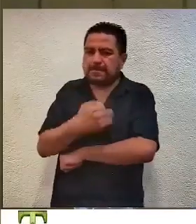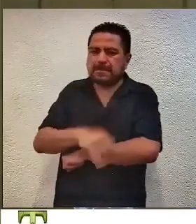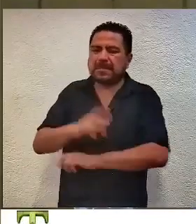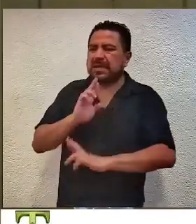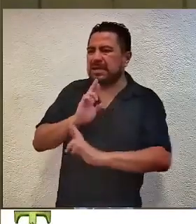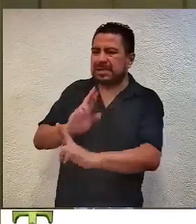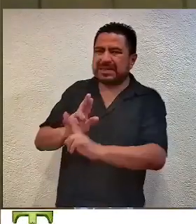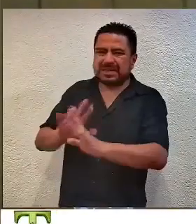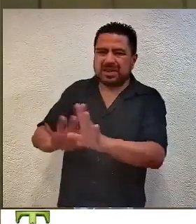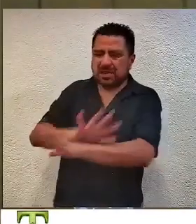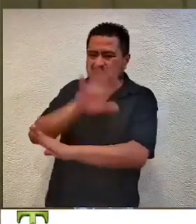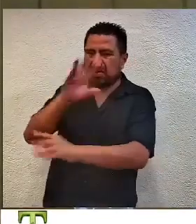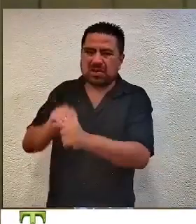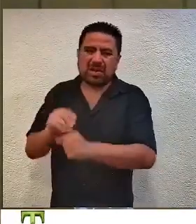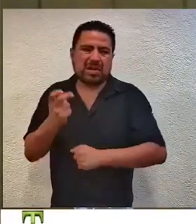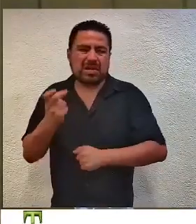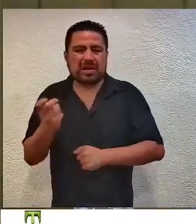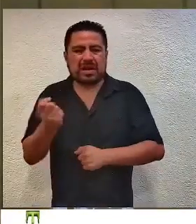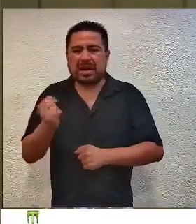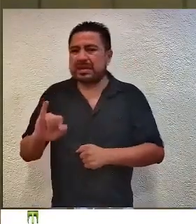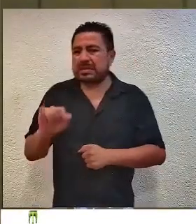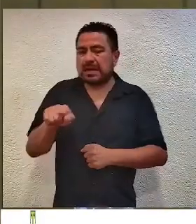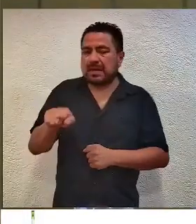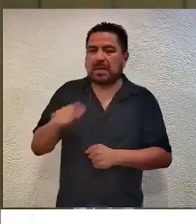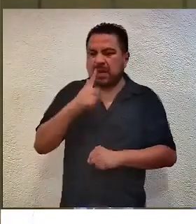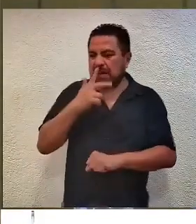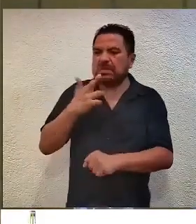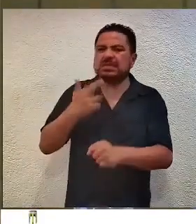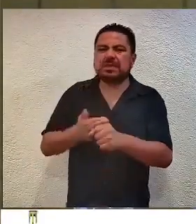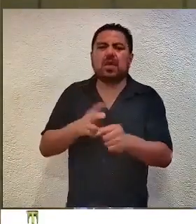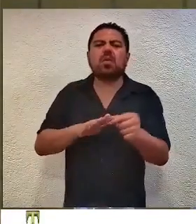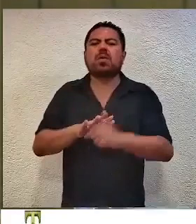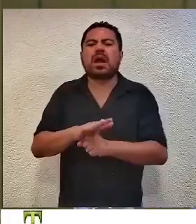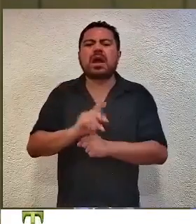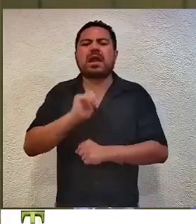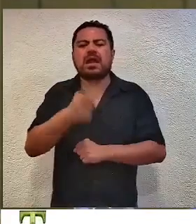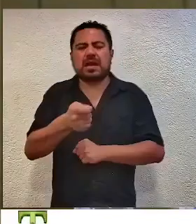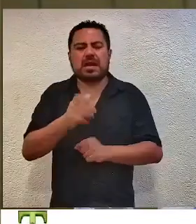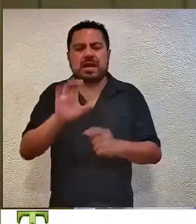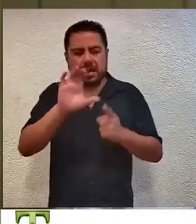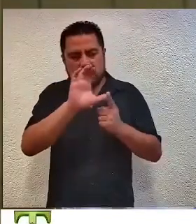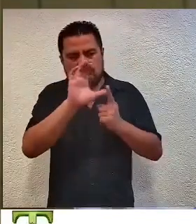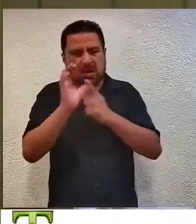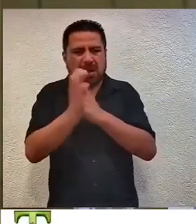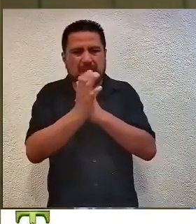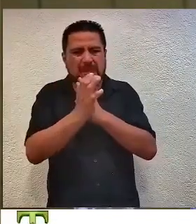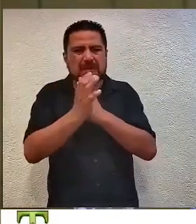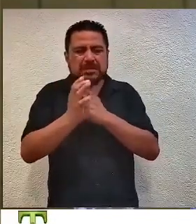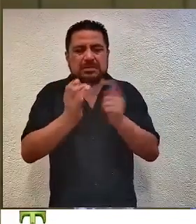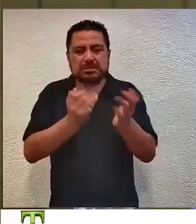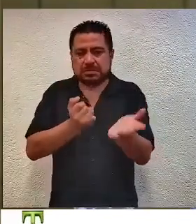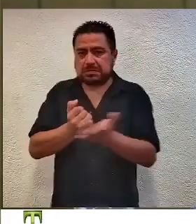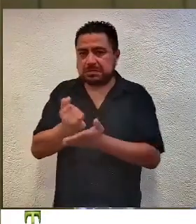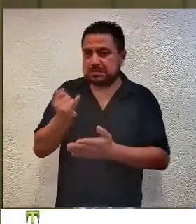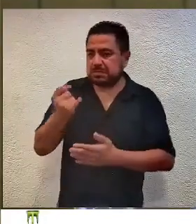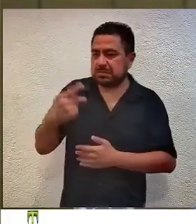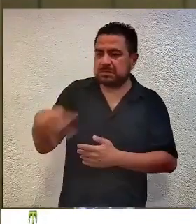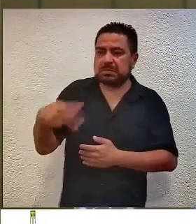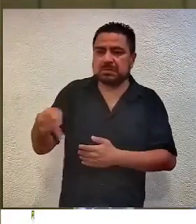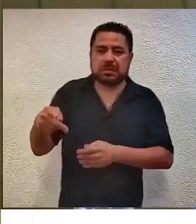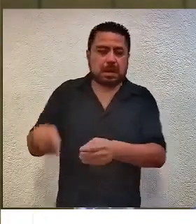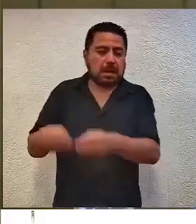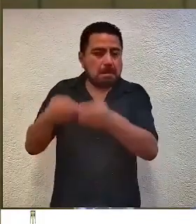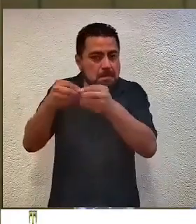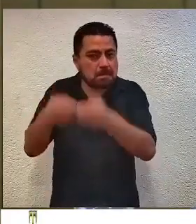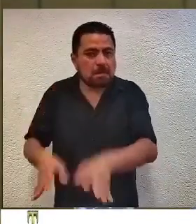resolución combatida por los actores en razón a que la comisión determinó la pérdida